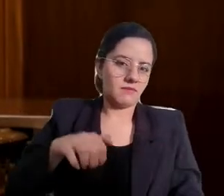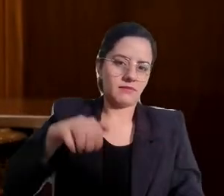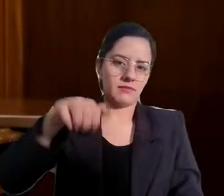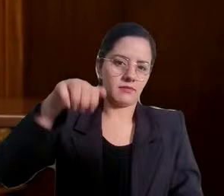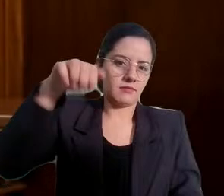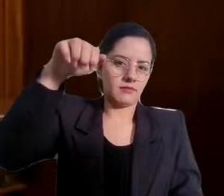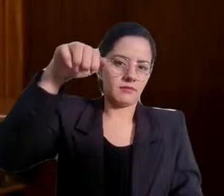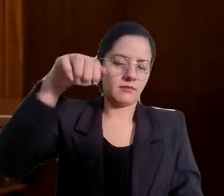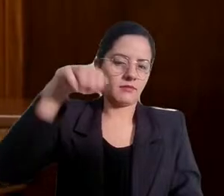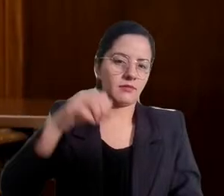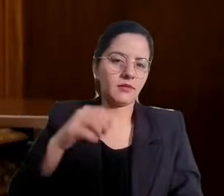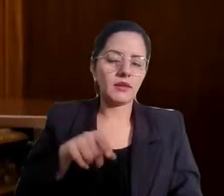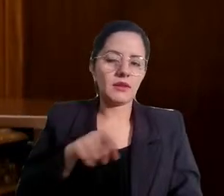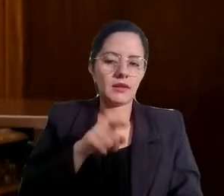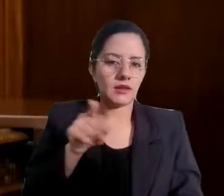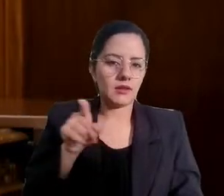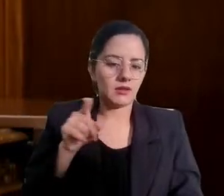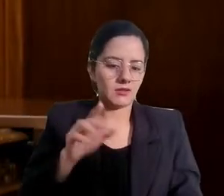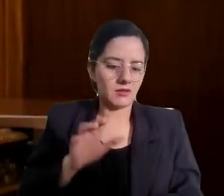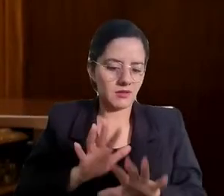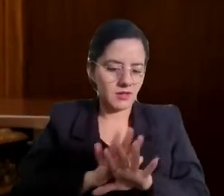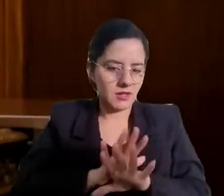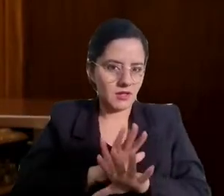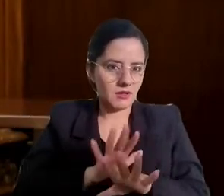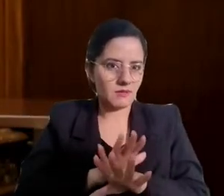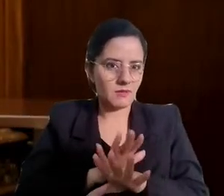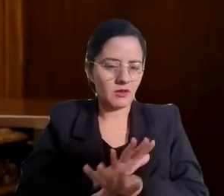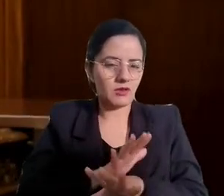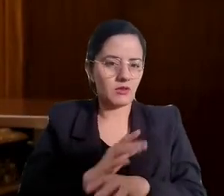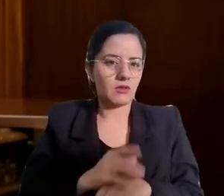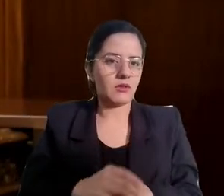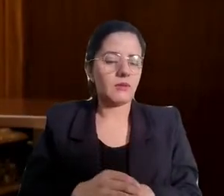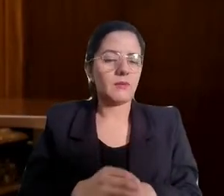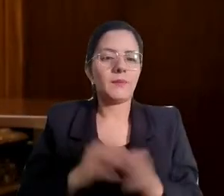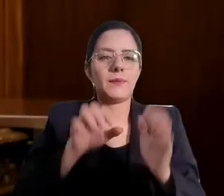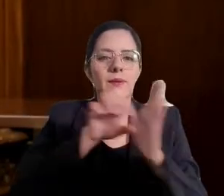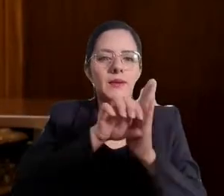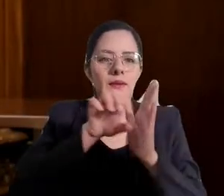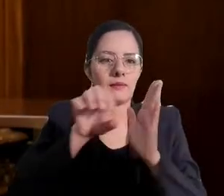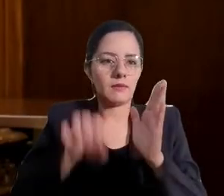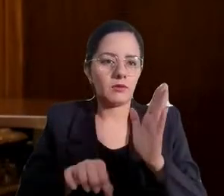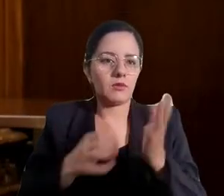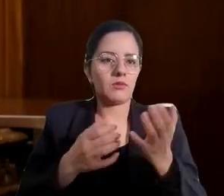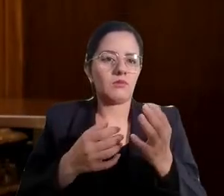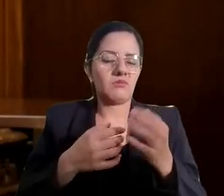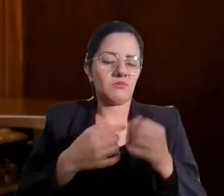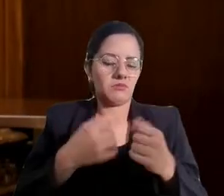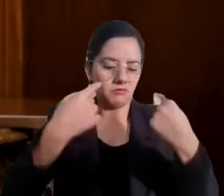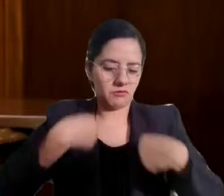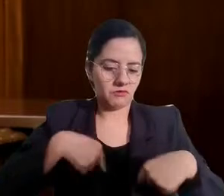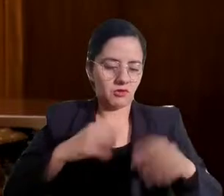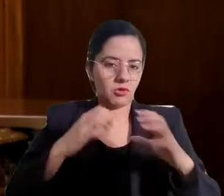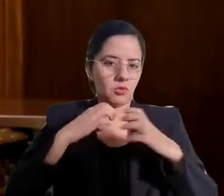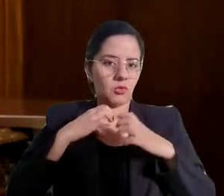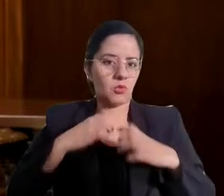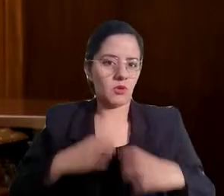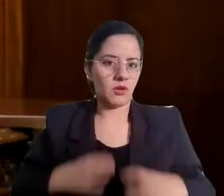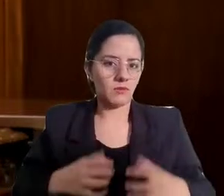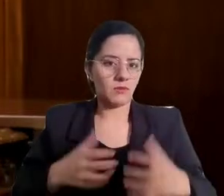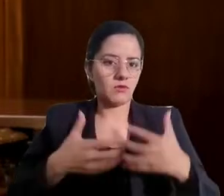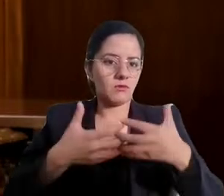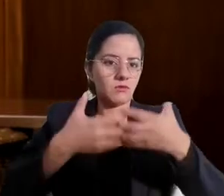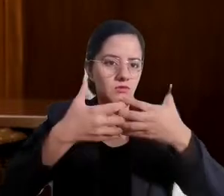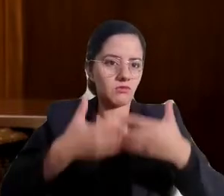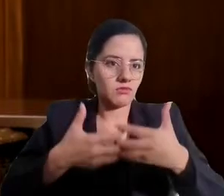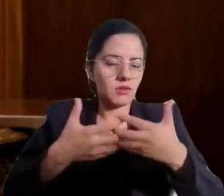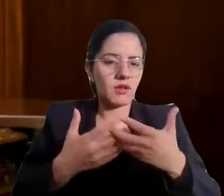madurez, produciendo cambios significativos tanto en su funcionamiento físico, cognitivo